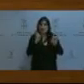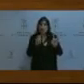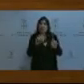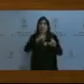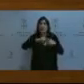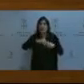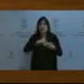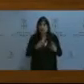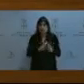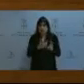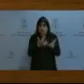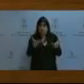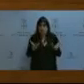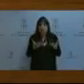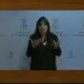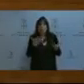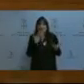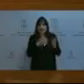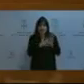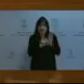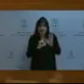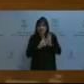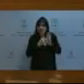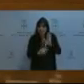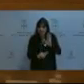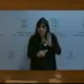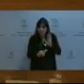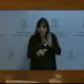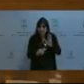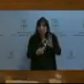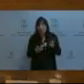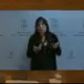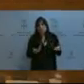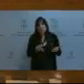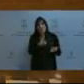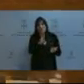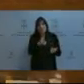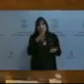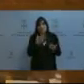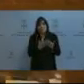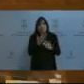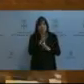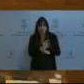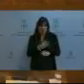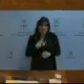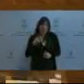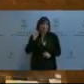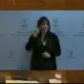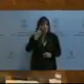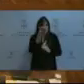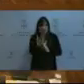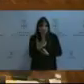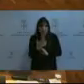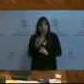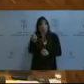modificación, señorías, además de tener en cuenta las propuestas realizadas por docentes, por alumnos, por expertos y ayuntamientos,